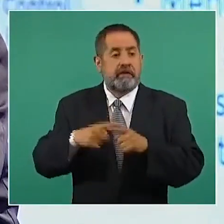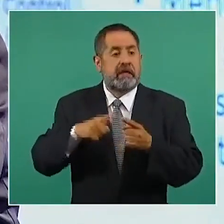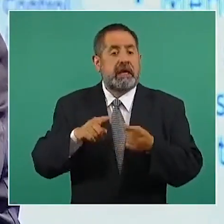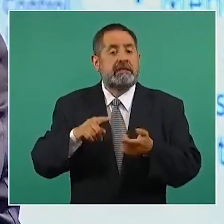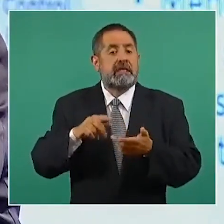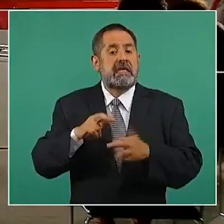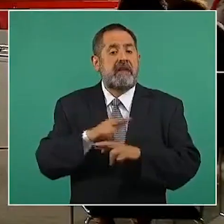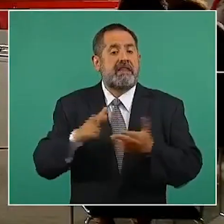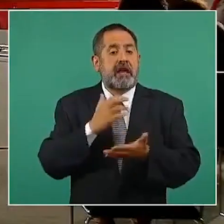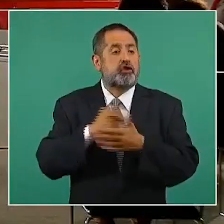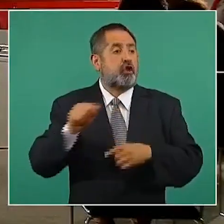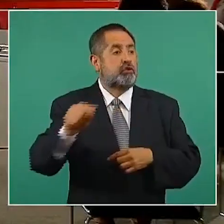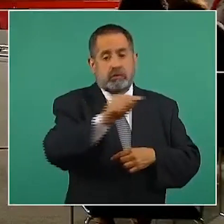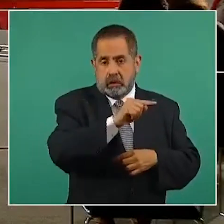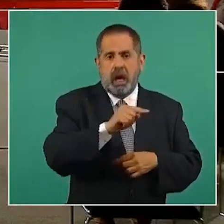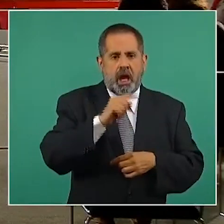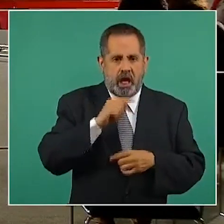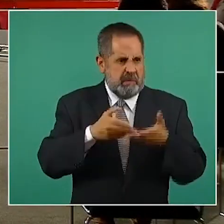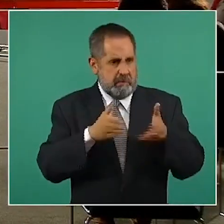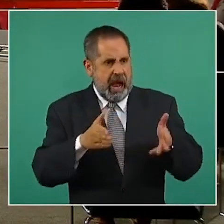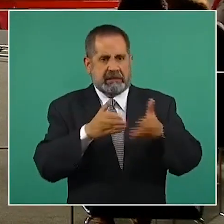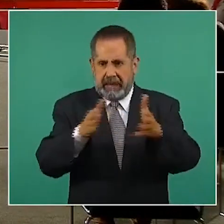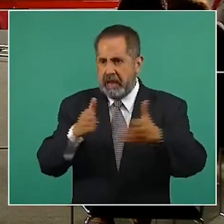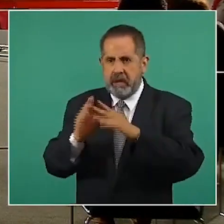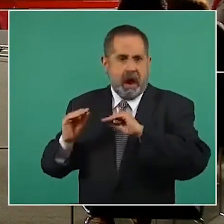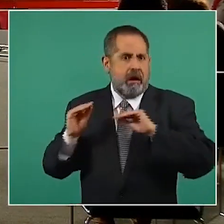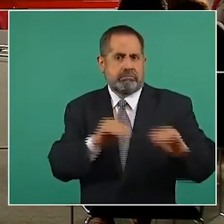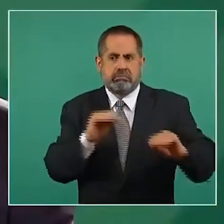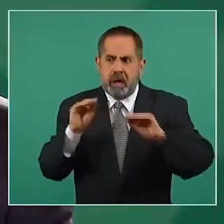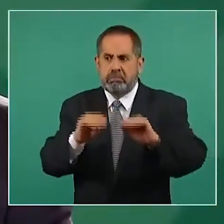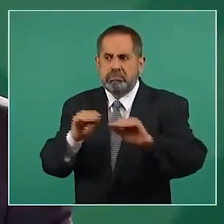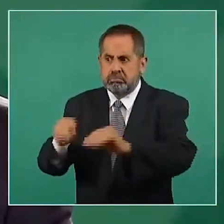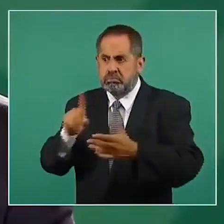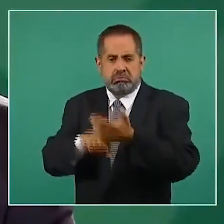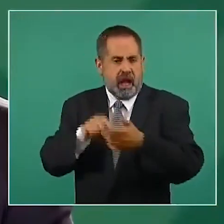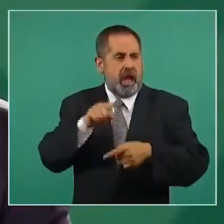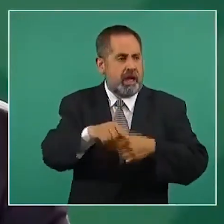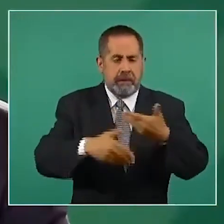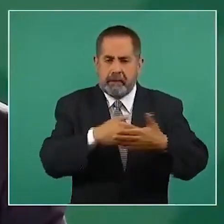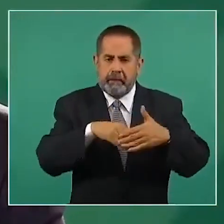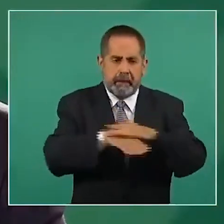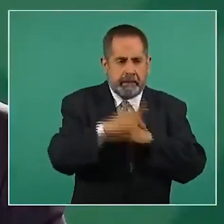rehabilitación a lo largo del país nos permitió ampliar la capacidad hospitalaria, nos permitió tener mecanismos de procuración,